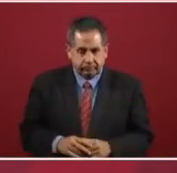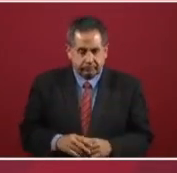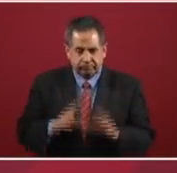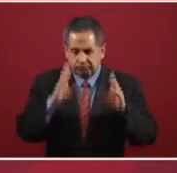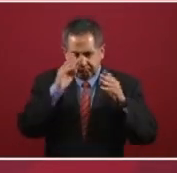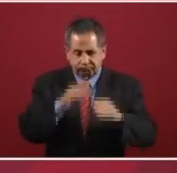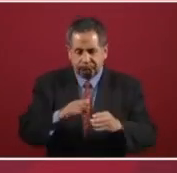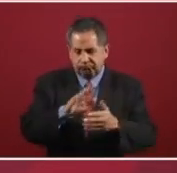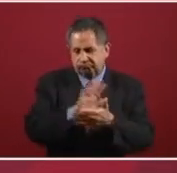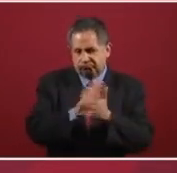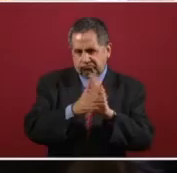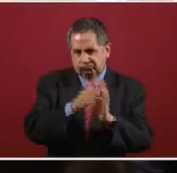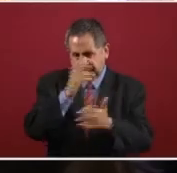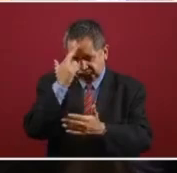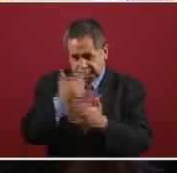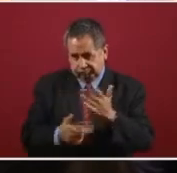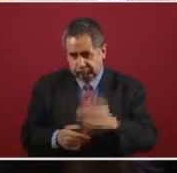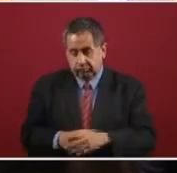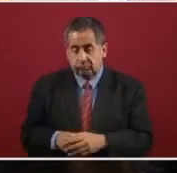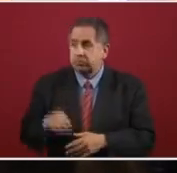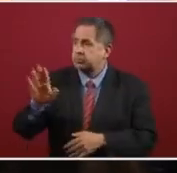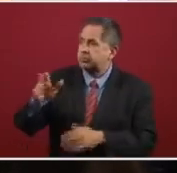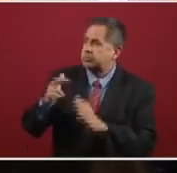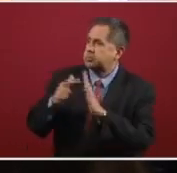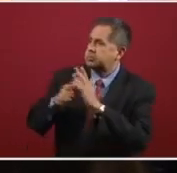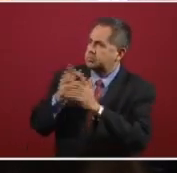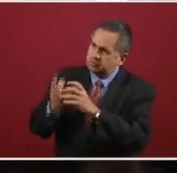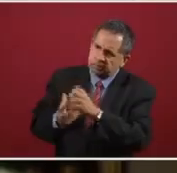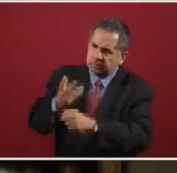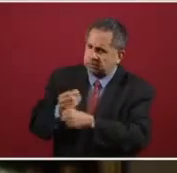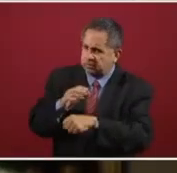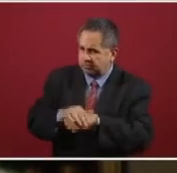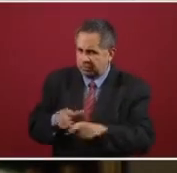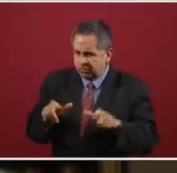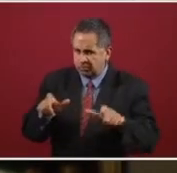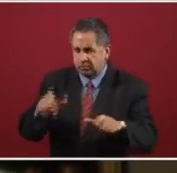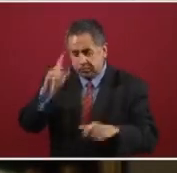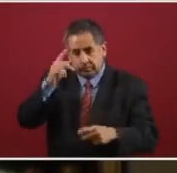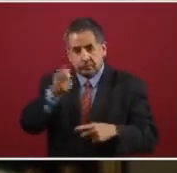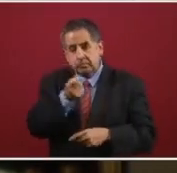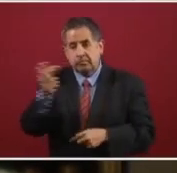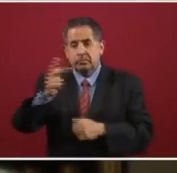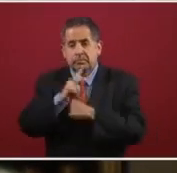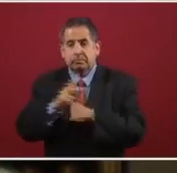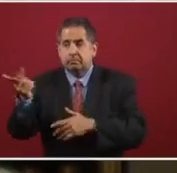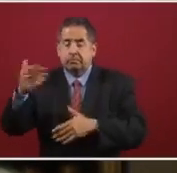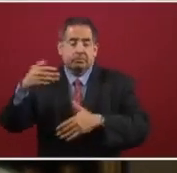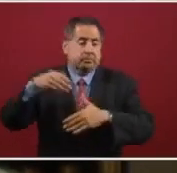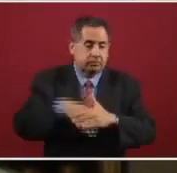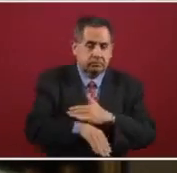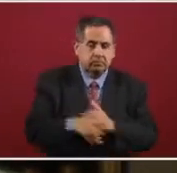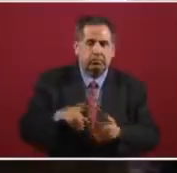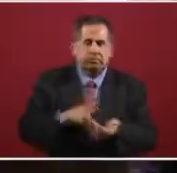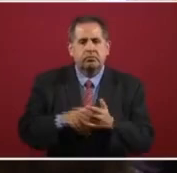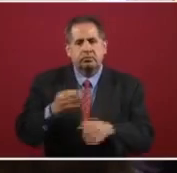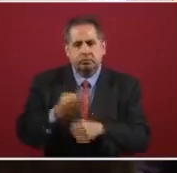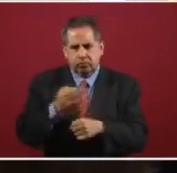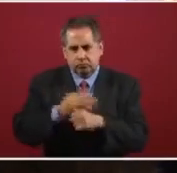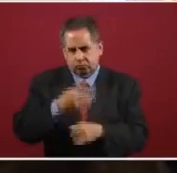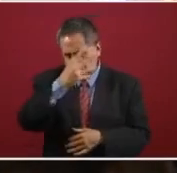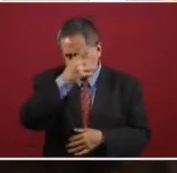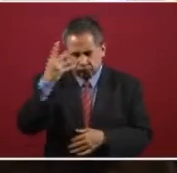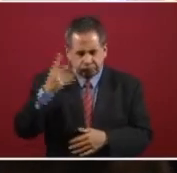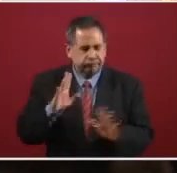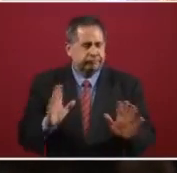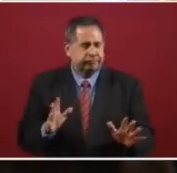dedicadas a la delincuencia. Este fin de semana el presidente visitará municipios de Chiapas y Veracruz y se reunirá con el presidente